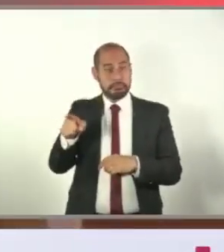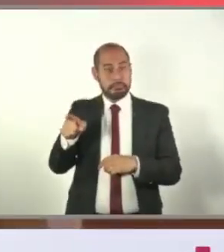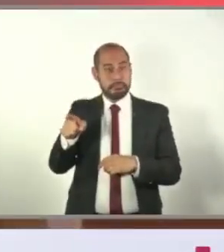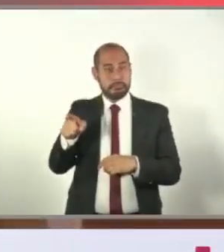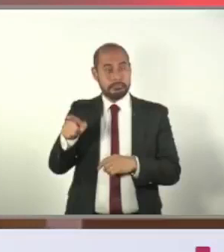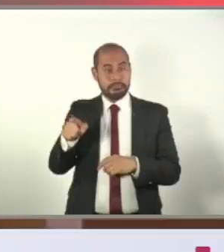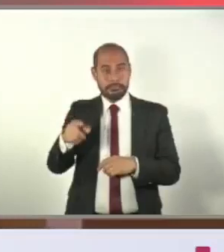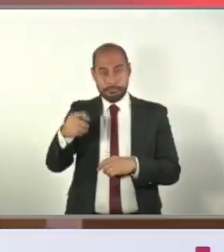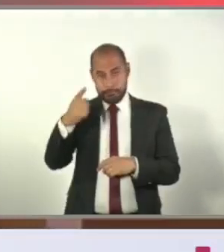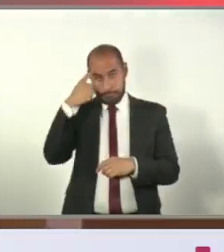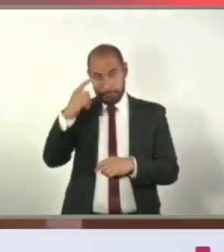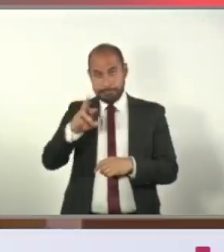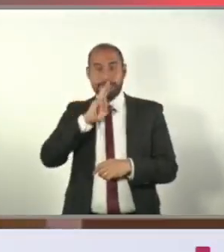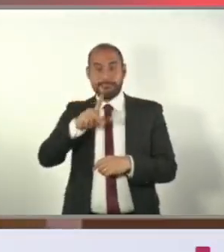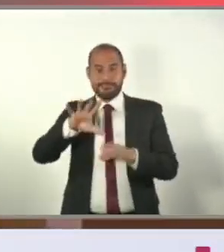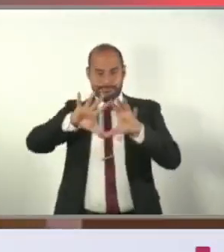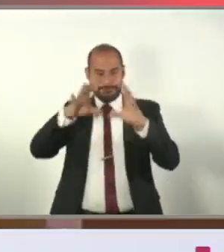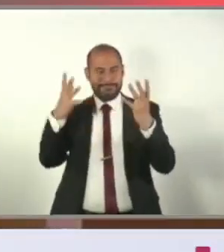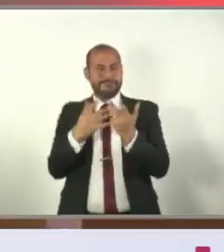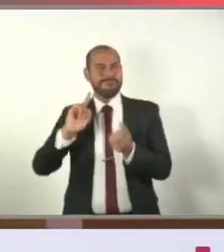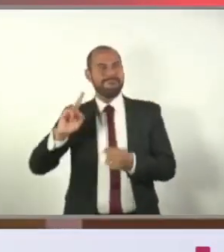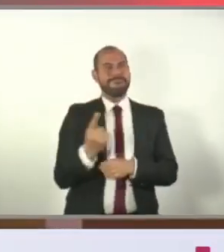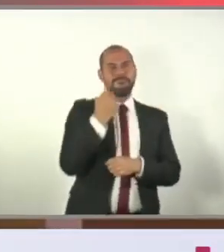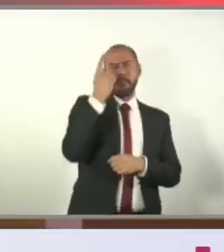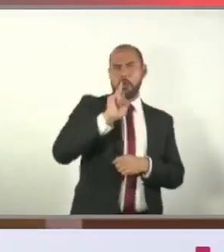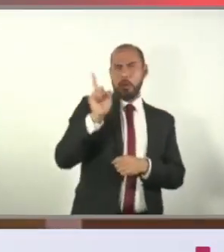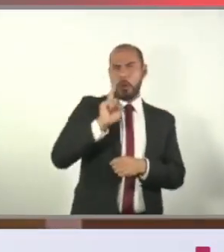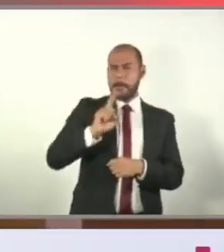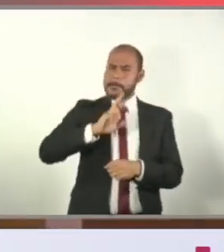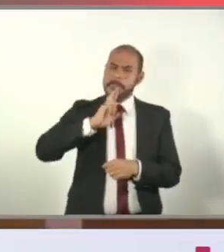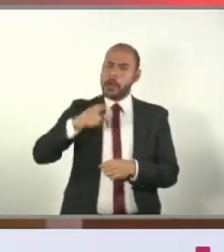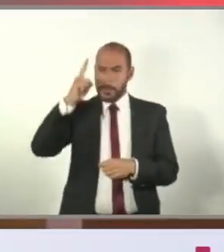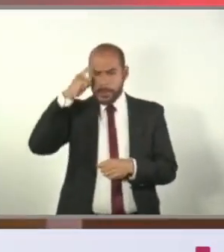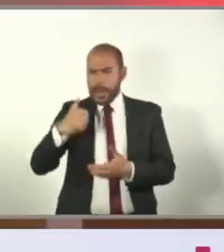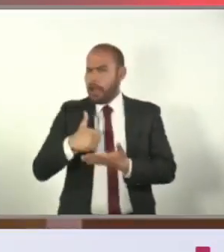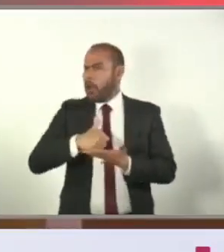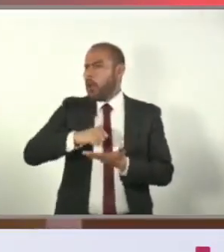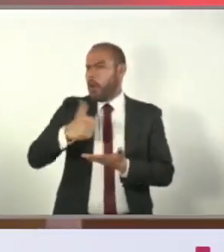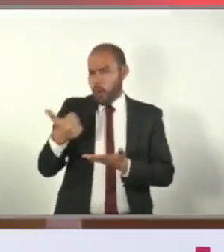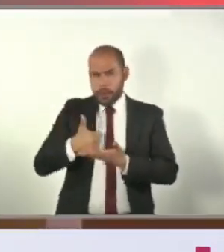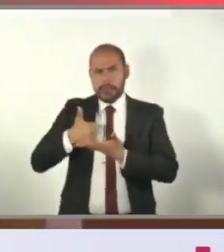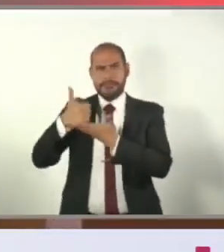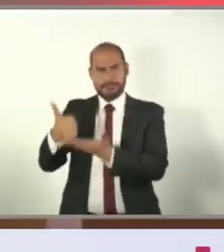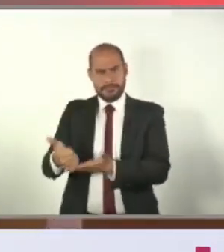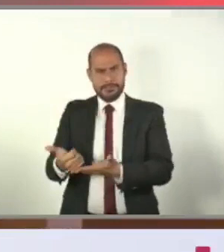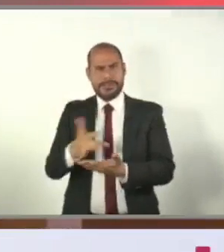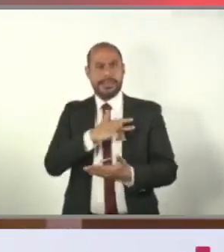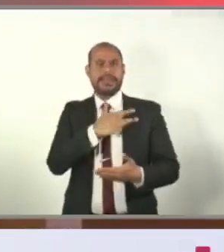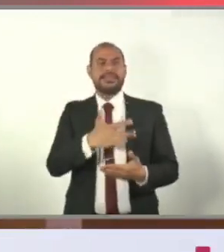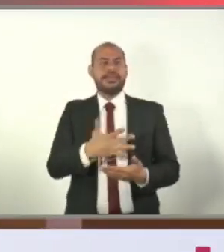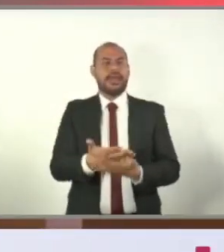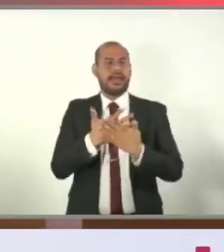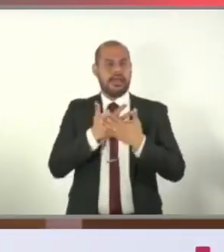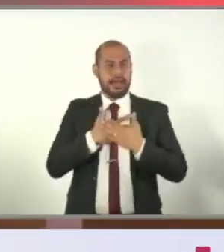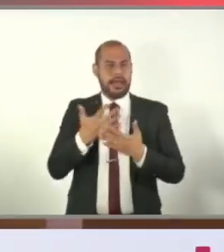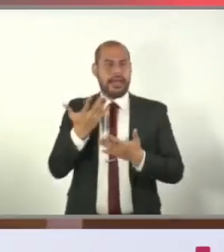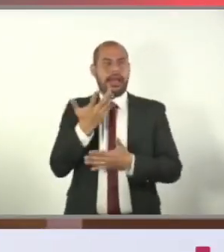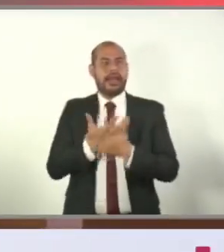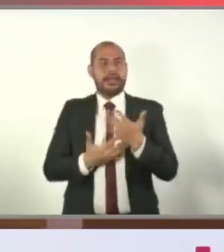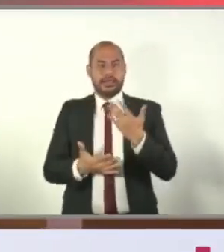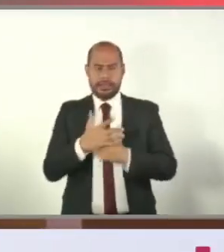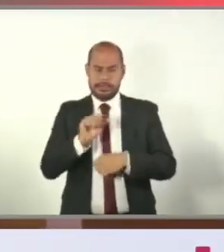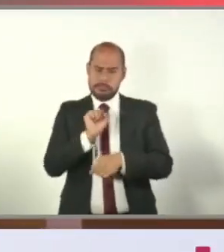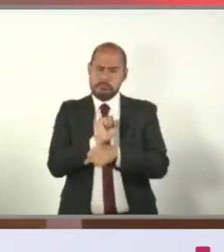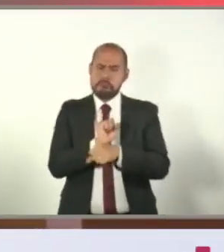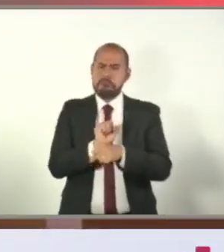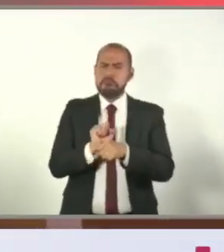los mejores en el mundo, sino para ser los mejores para los demás. Y enamórate al hacer lo más